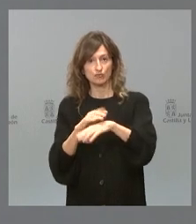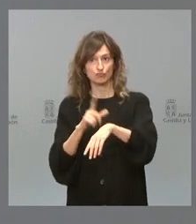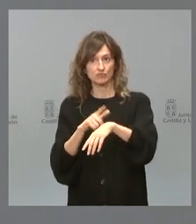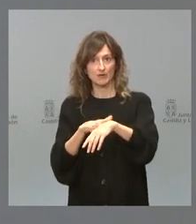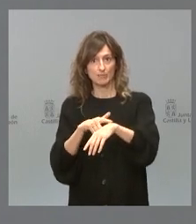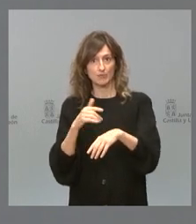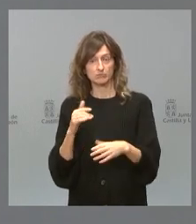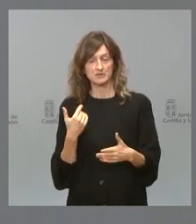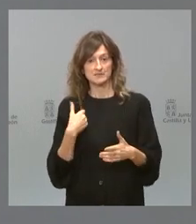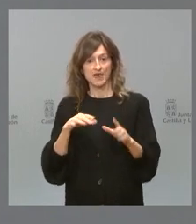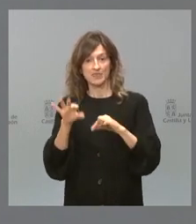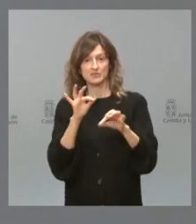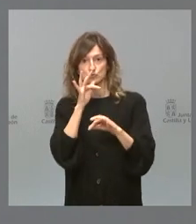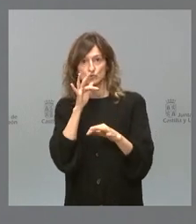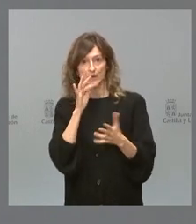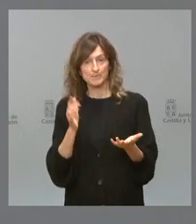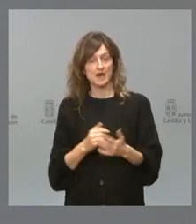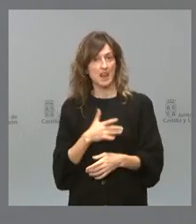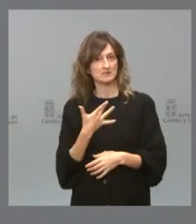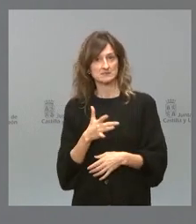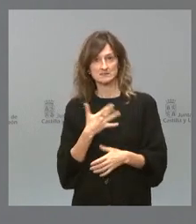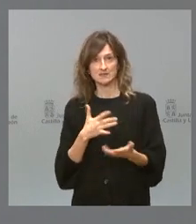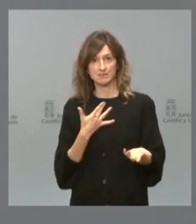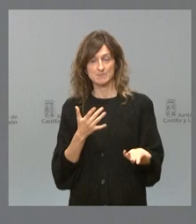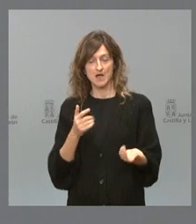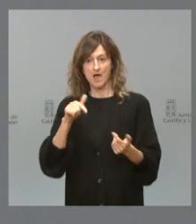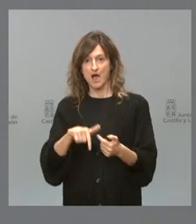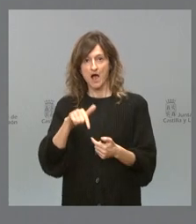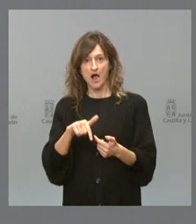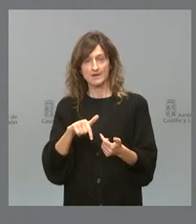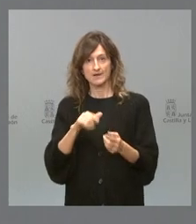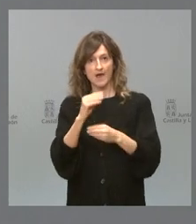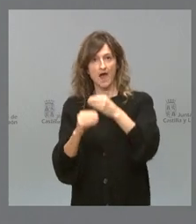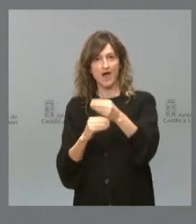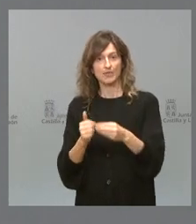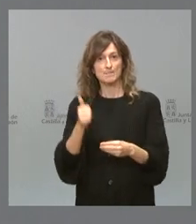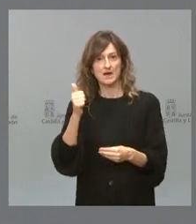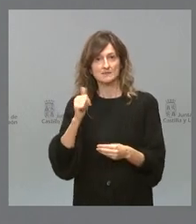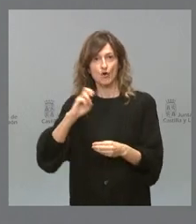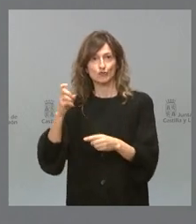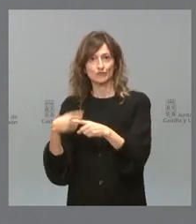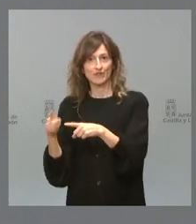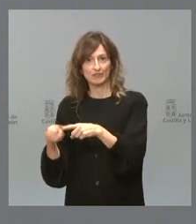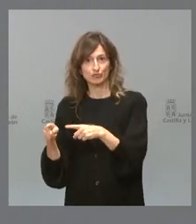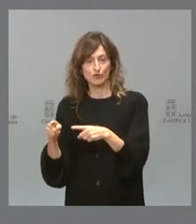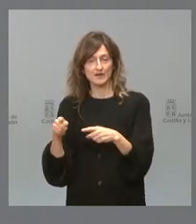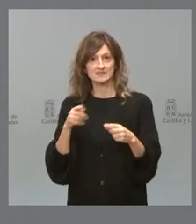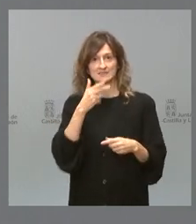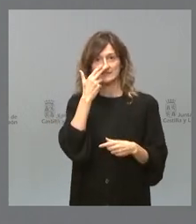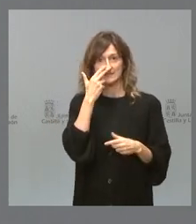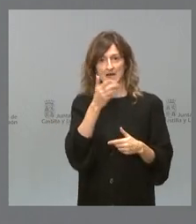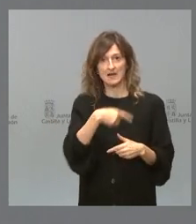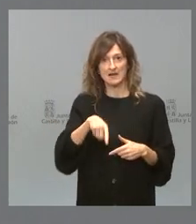tomar decisiones y es una lástima que aquí se esté actuando más por otros factores que por el interés